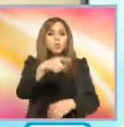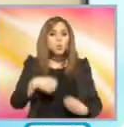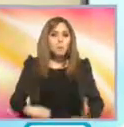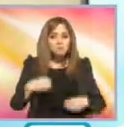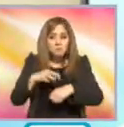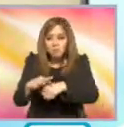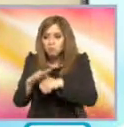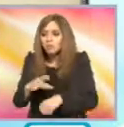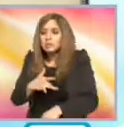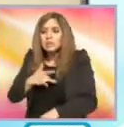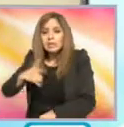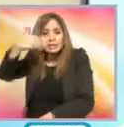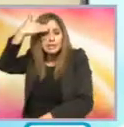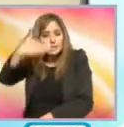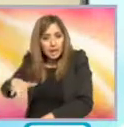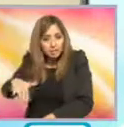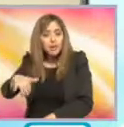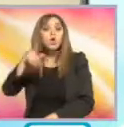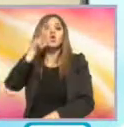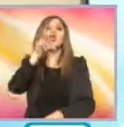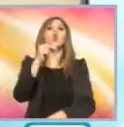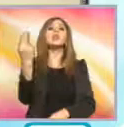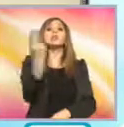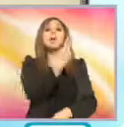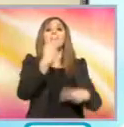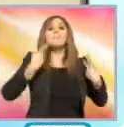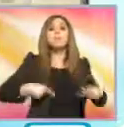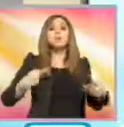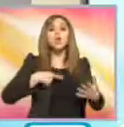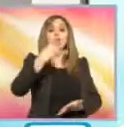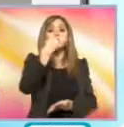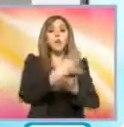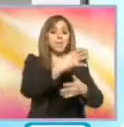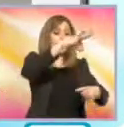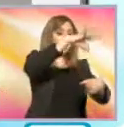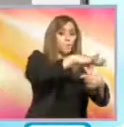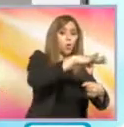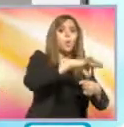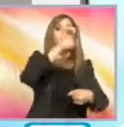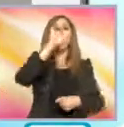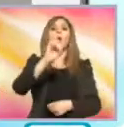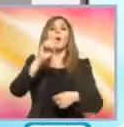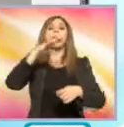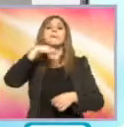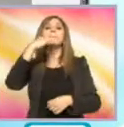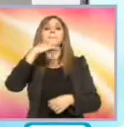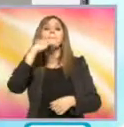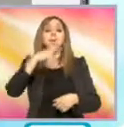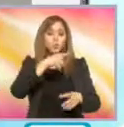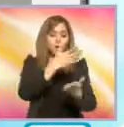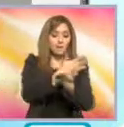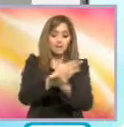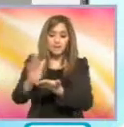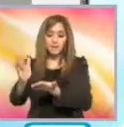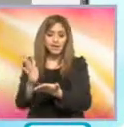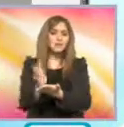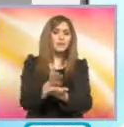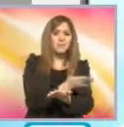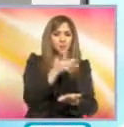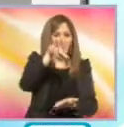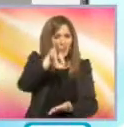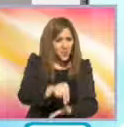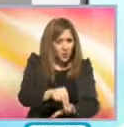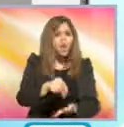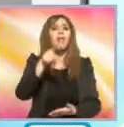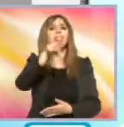una sociedad futura no solo que vote y no solo que recicle la basura, necesitamos una sociedad futura que no haga diferencias de género, que